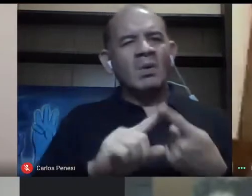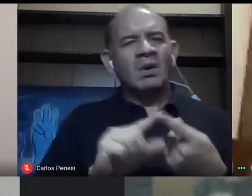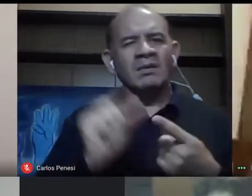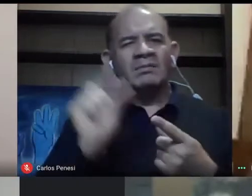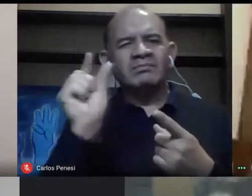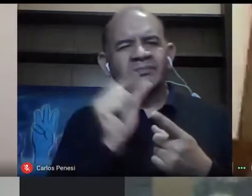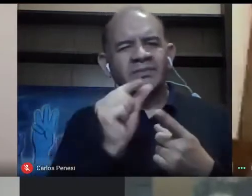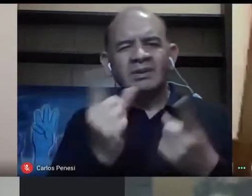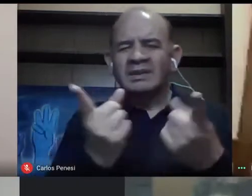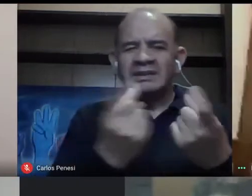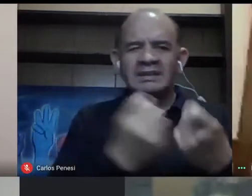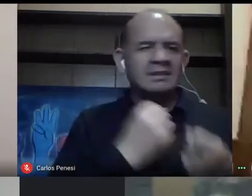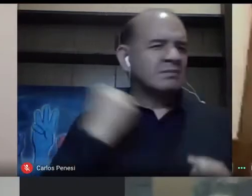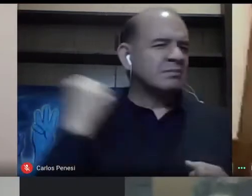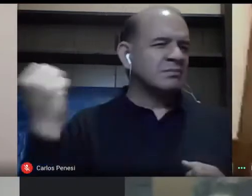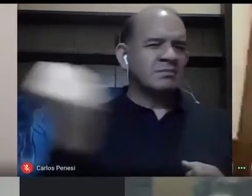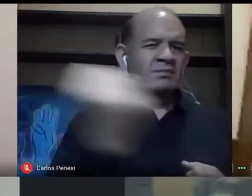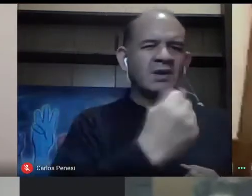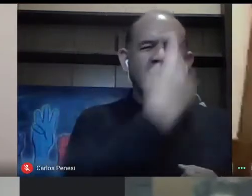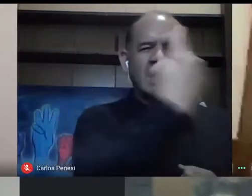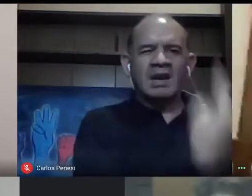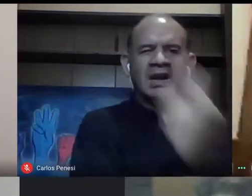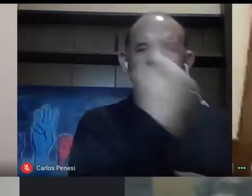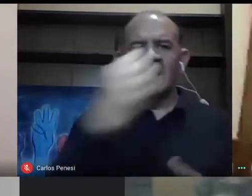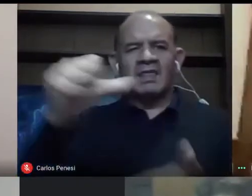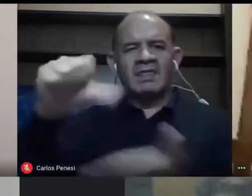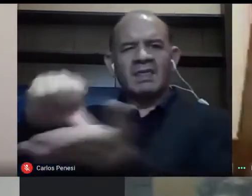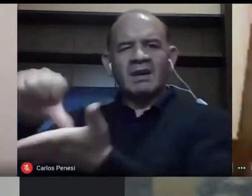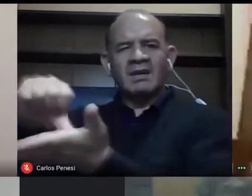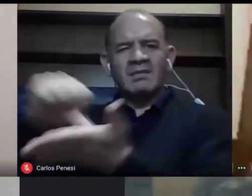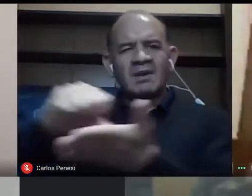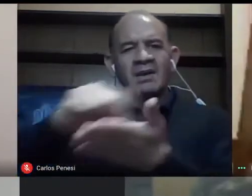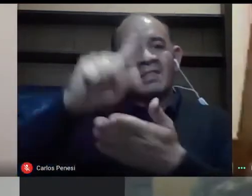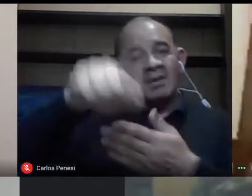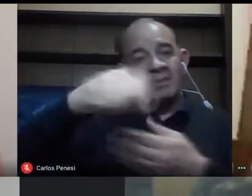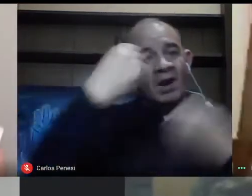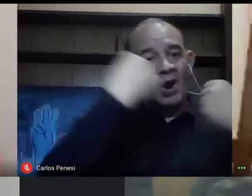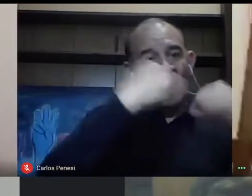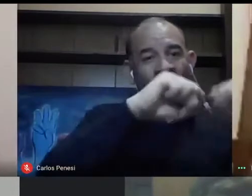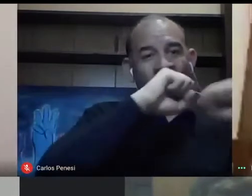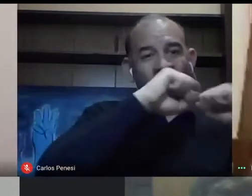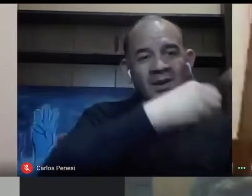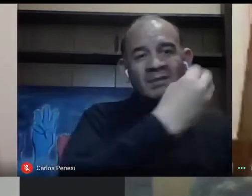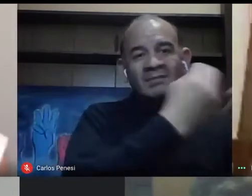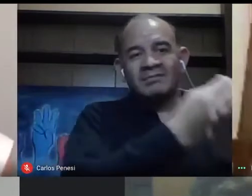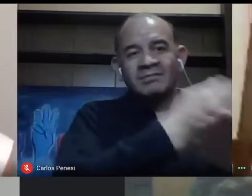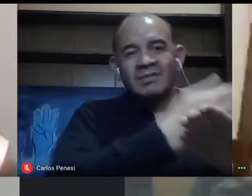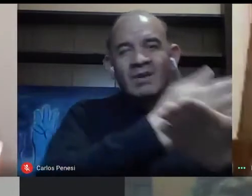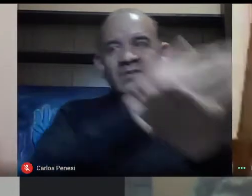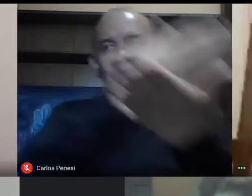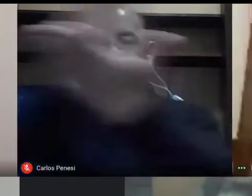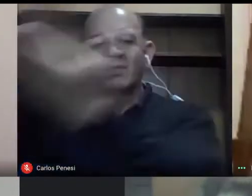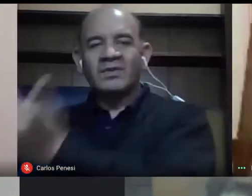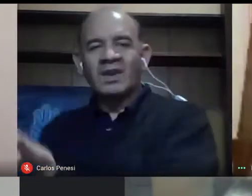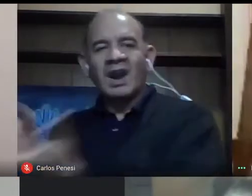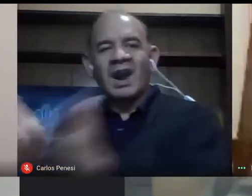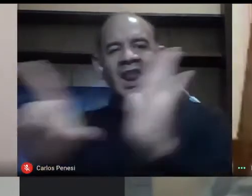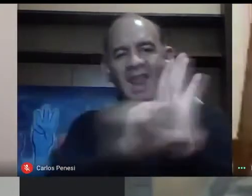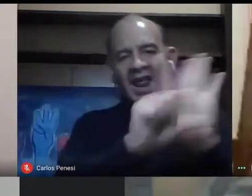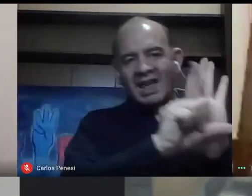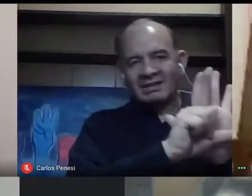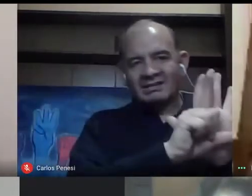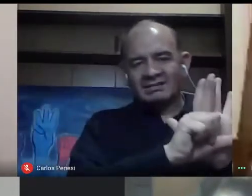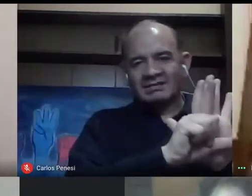necesario. Y lo importante es que cada país, al momento de implementarlo, al momento de convertir en ley lo que el tratado